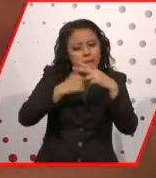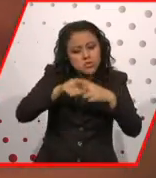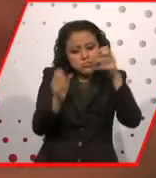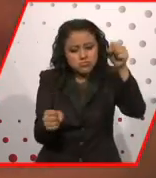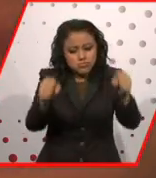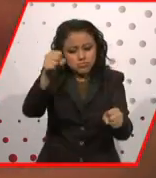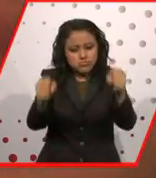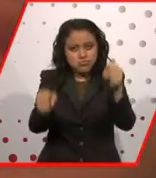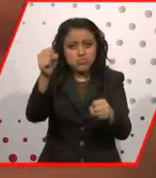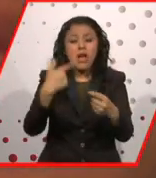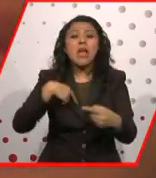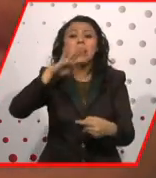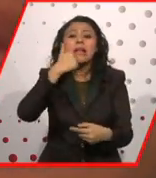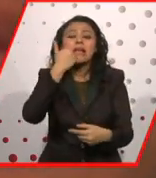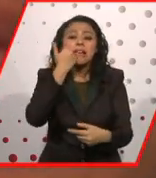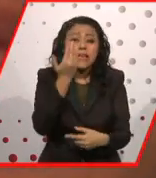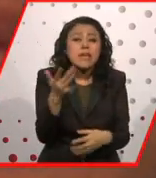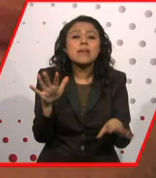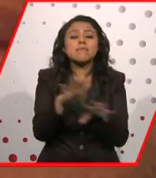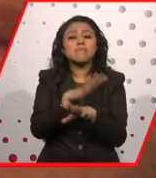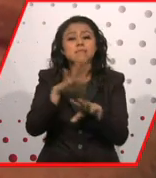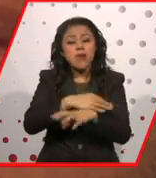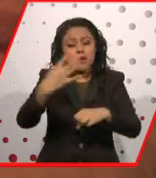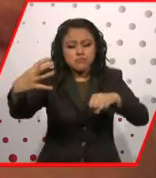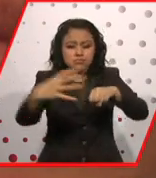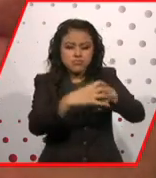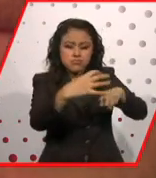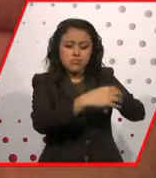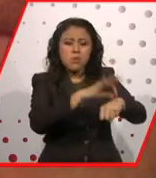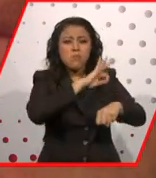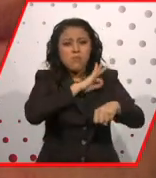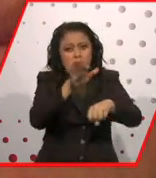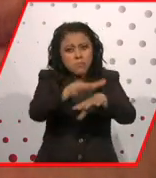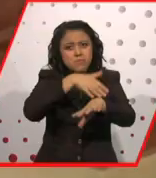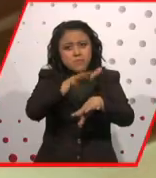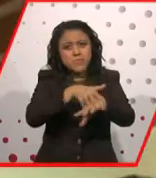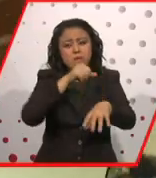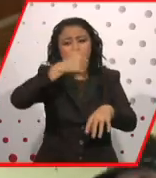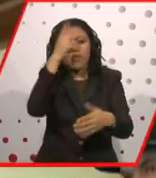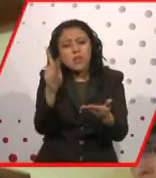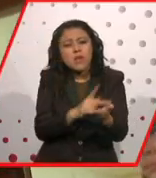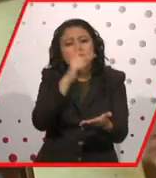pierna, él podría rehacer su vida. Por ello, pide a las autoridades y al público